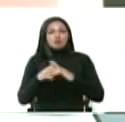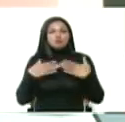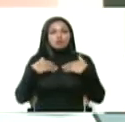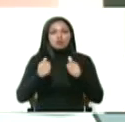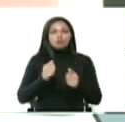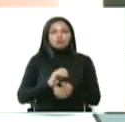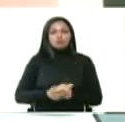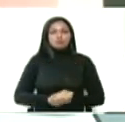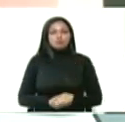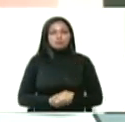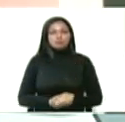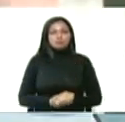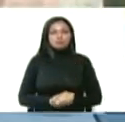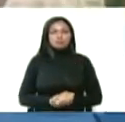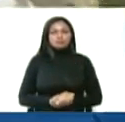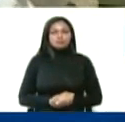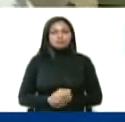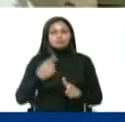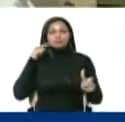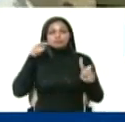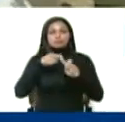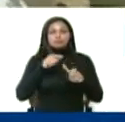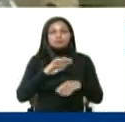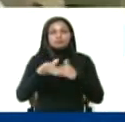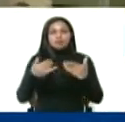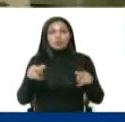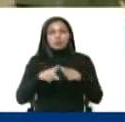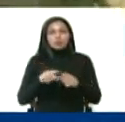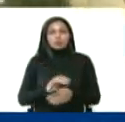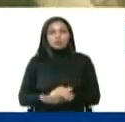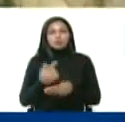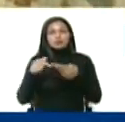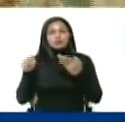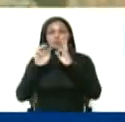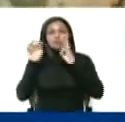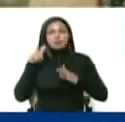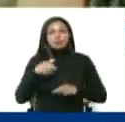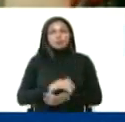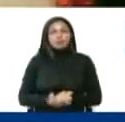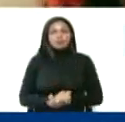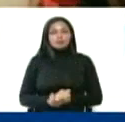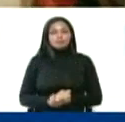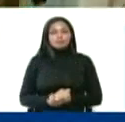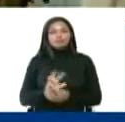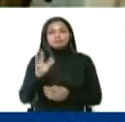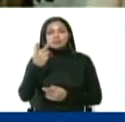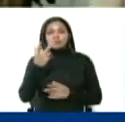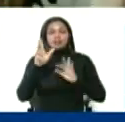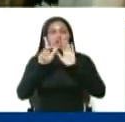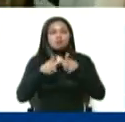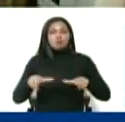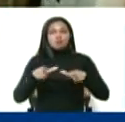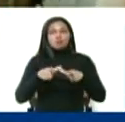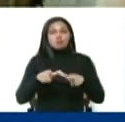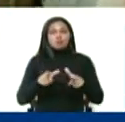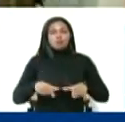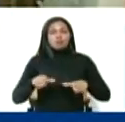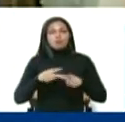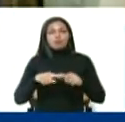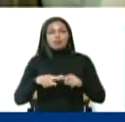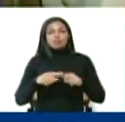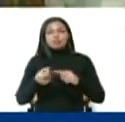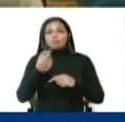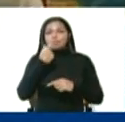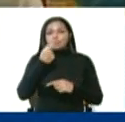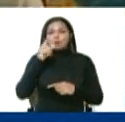Adentro 100%. La clave. Y las otras claves son, en tercer lugar, tener la batería de